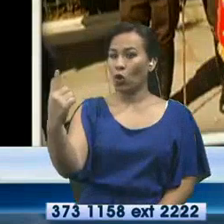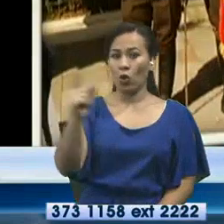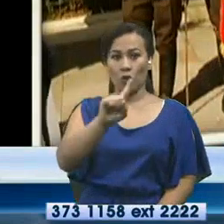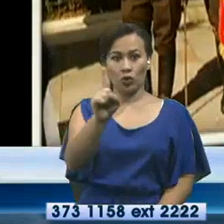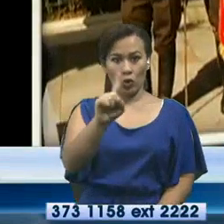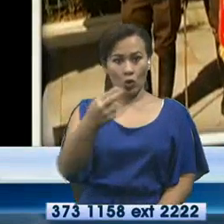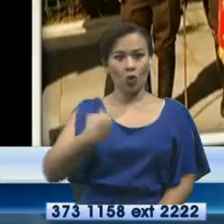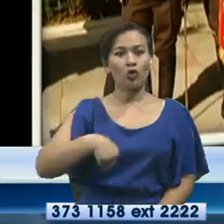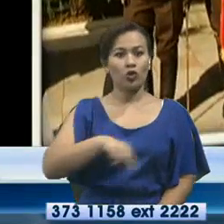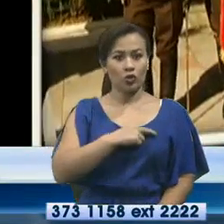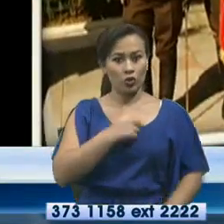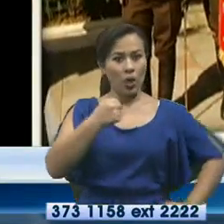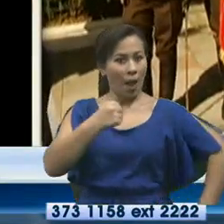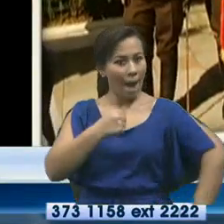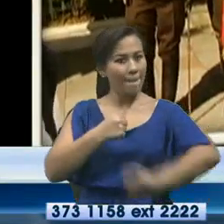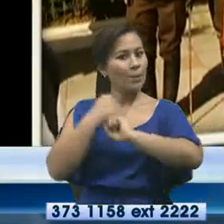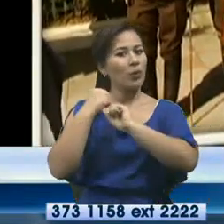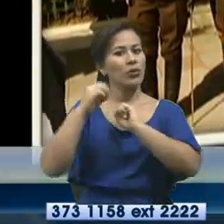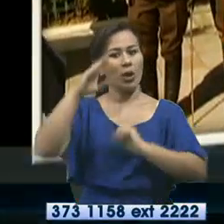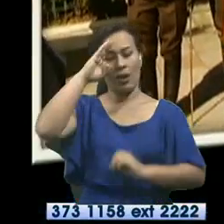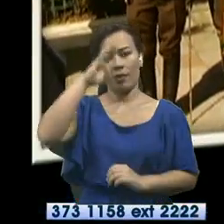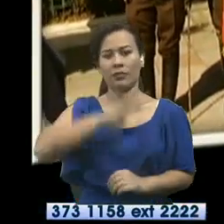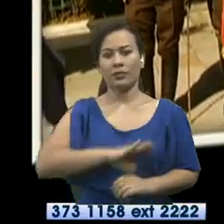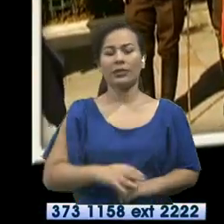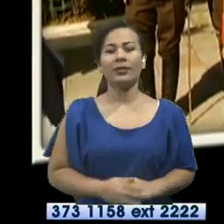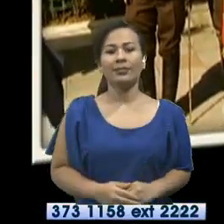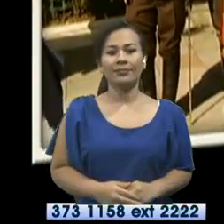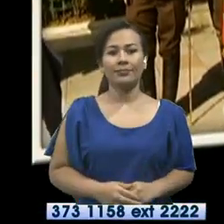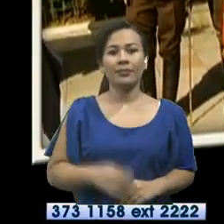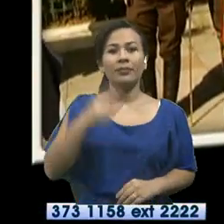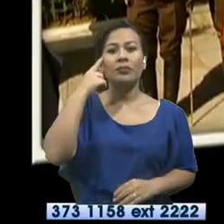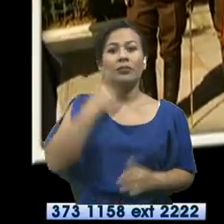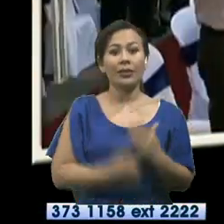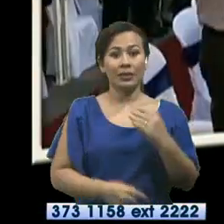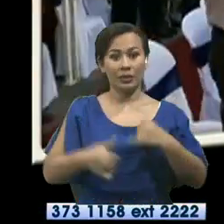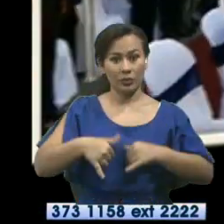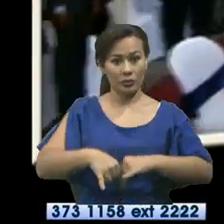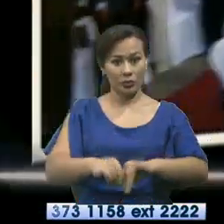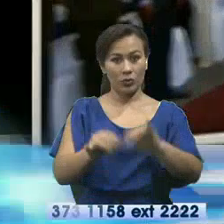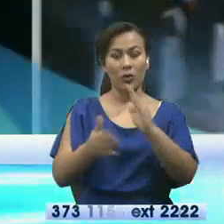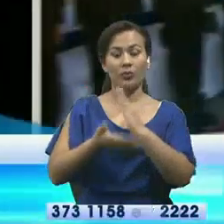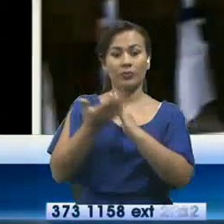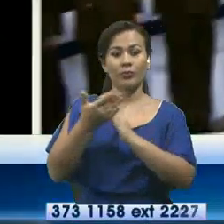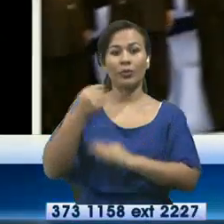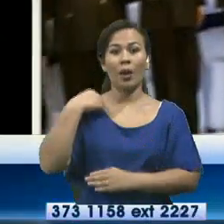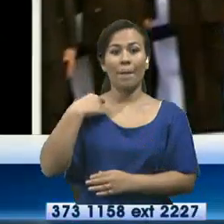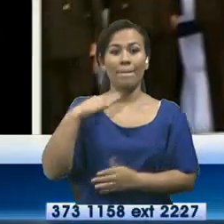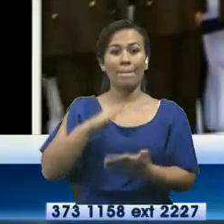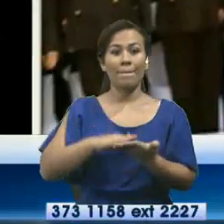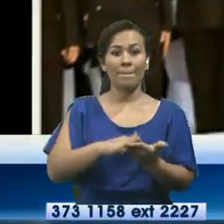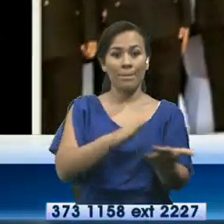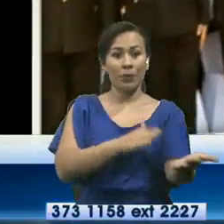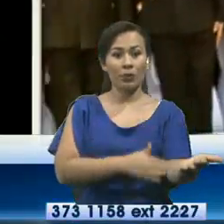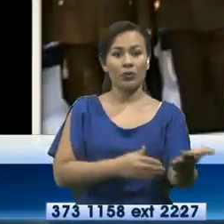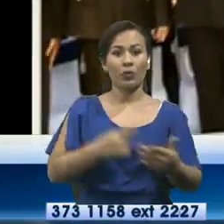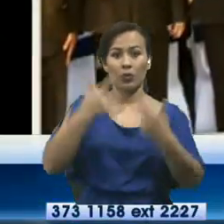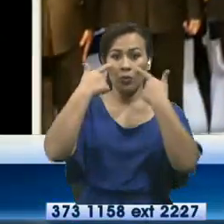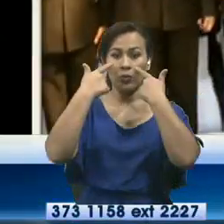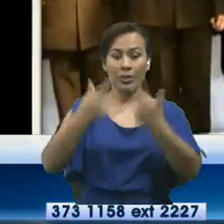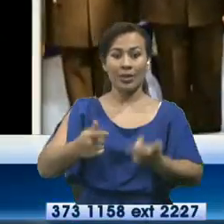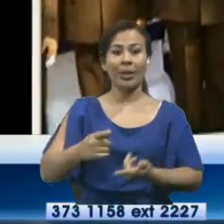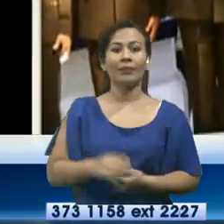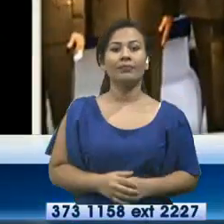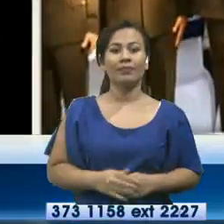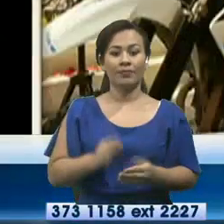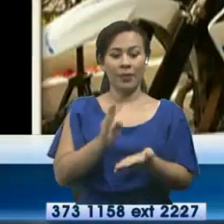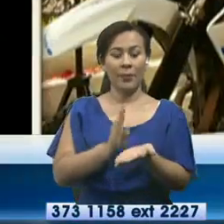Nosotros también tenemos que ayudarla. Para que siga ese proyecto que fue muy bueno de brigadas barriales en cada uno